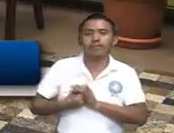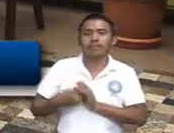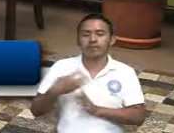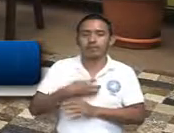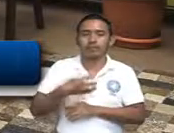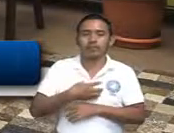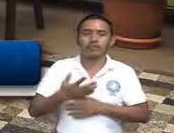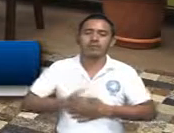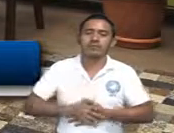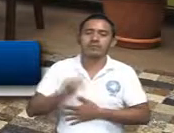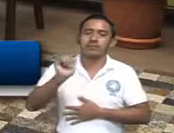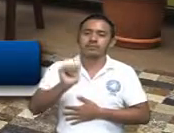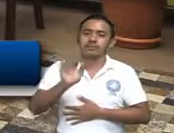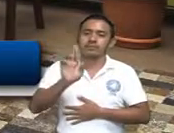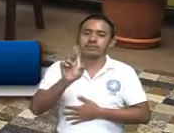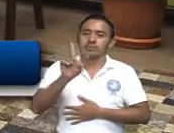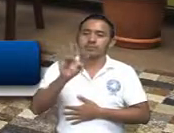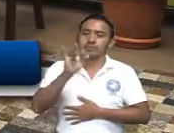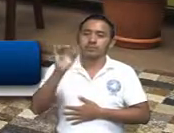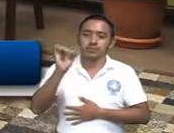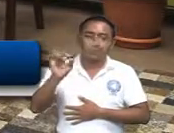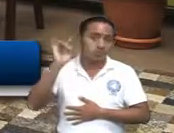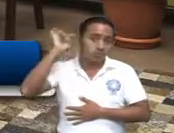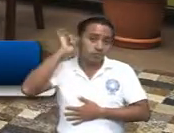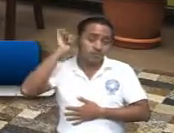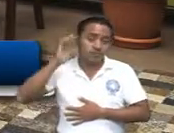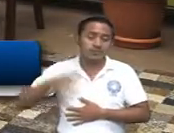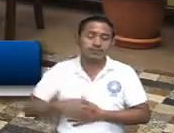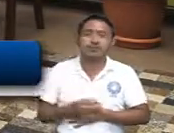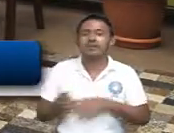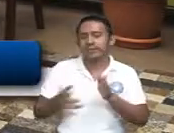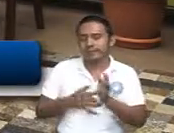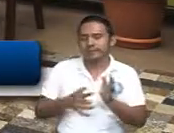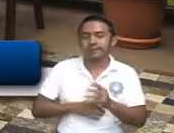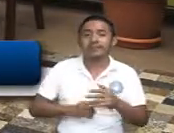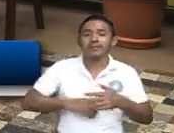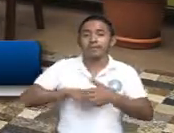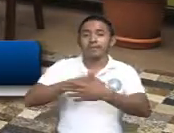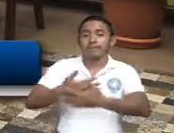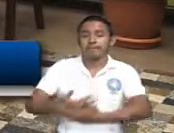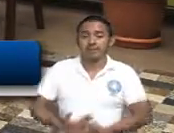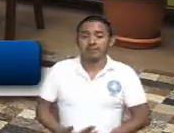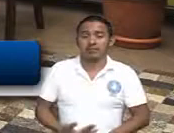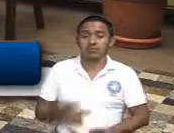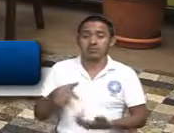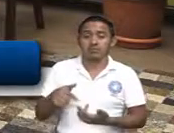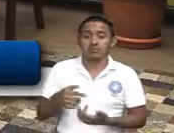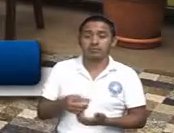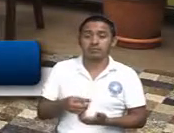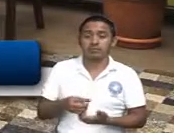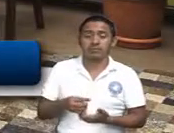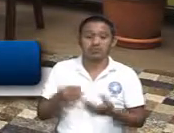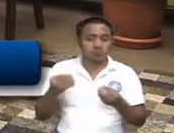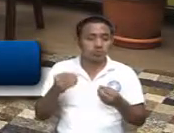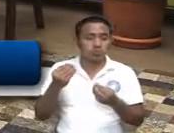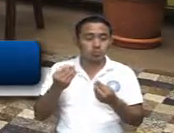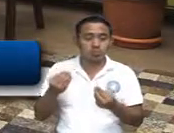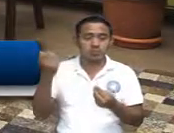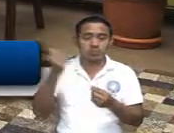porque es decir un embarazo patológico un embarazo que no sea normal